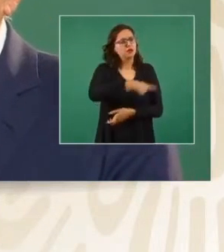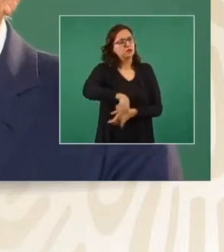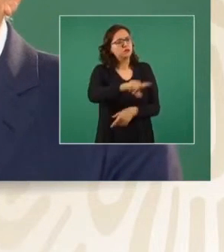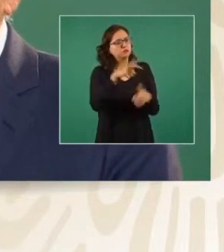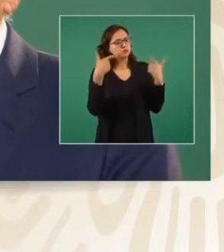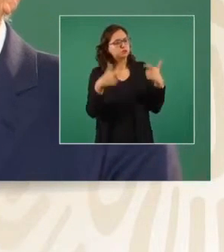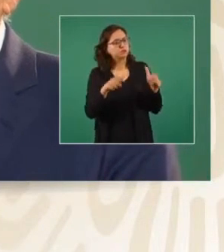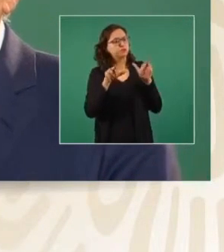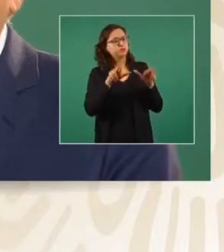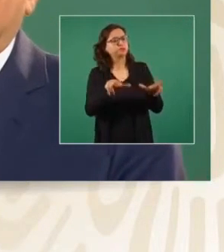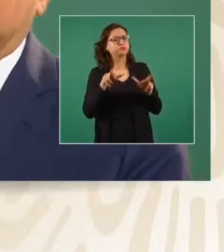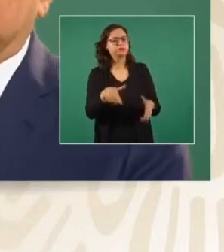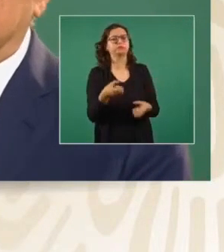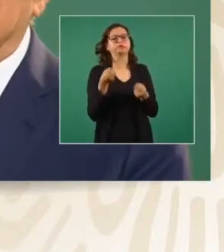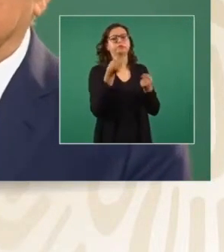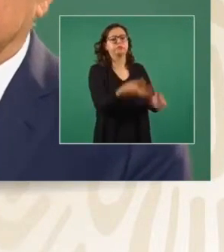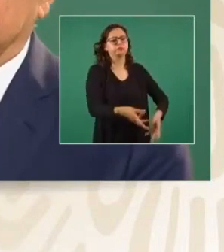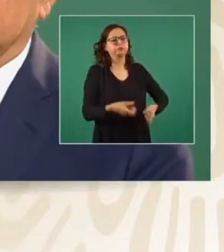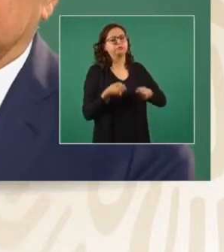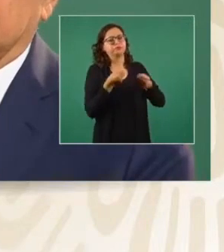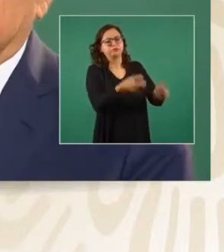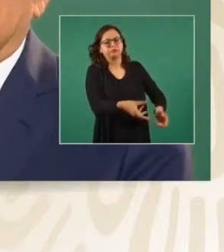potentados, que cada vez